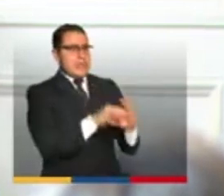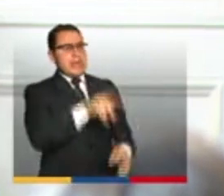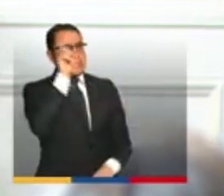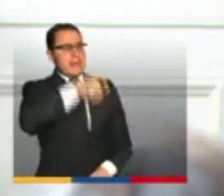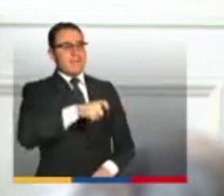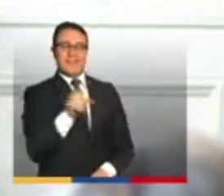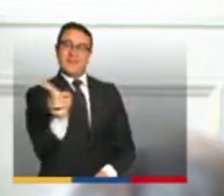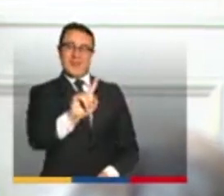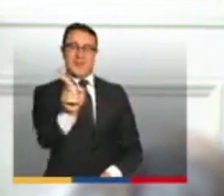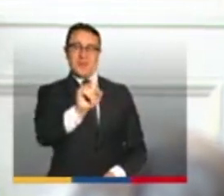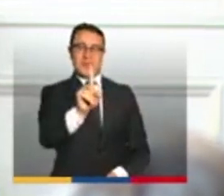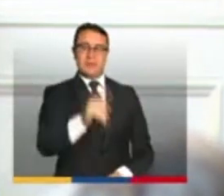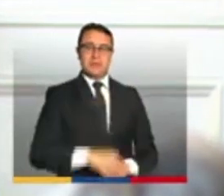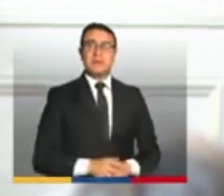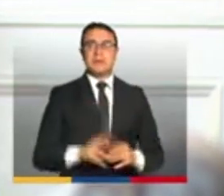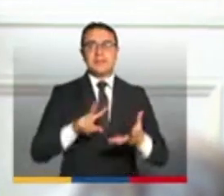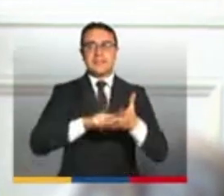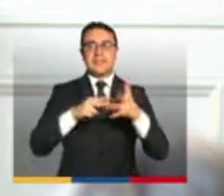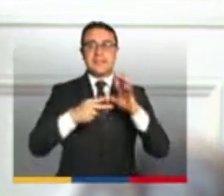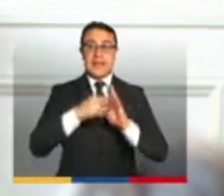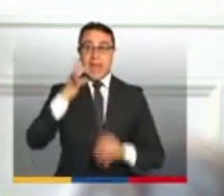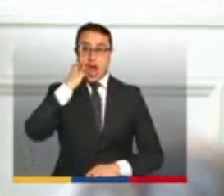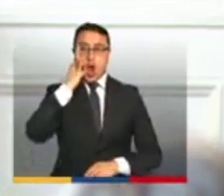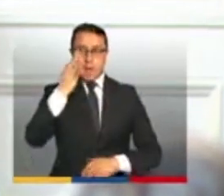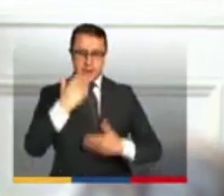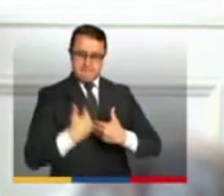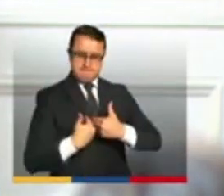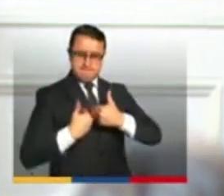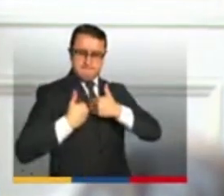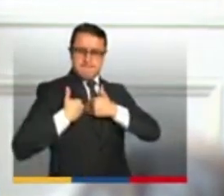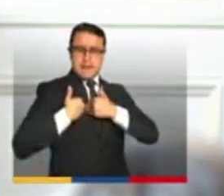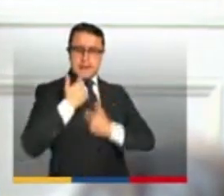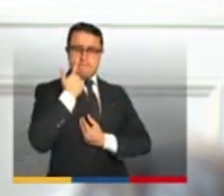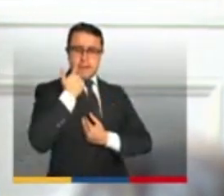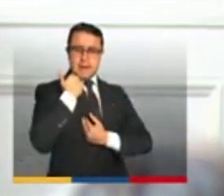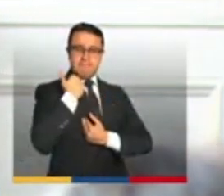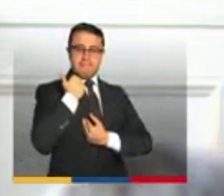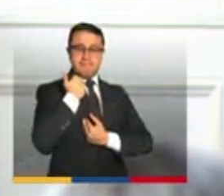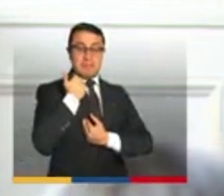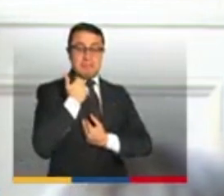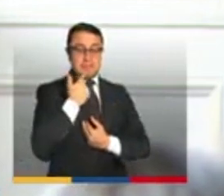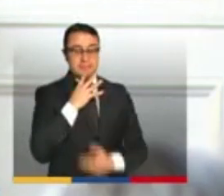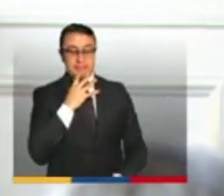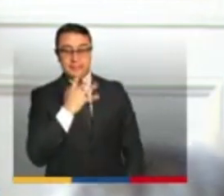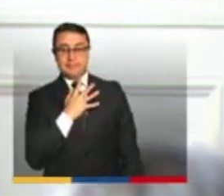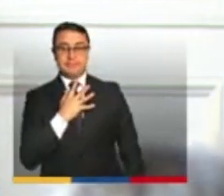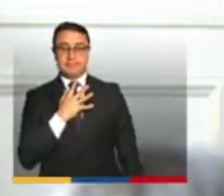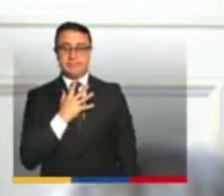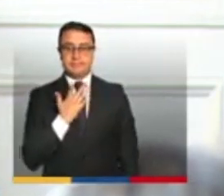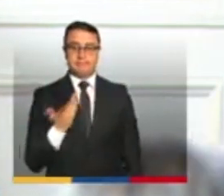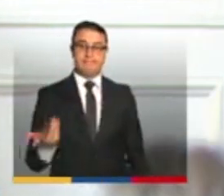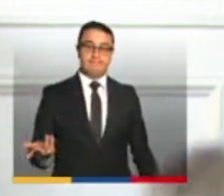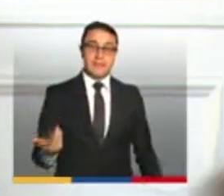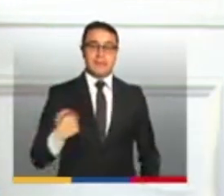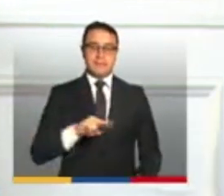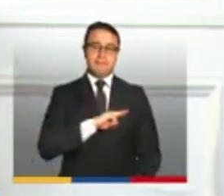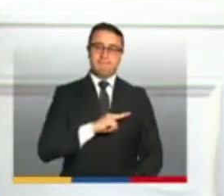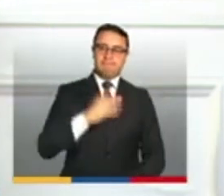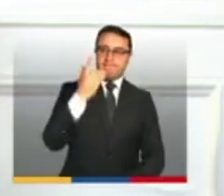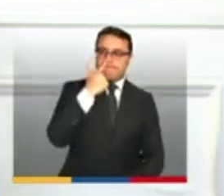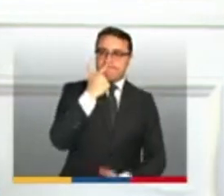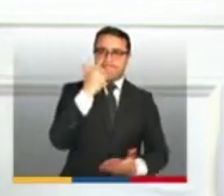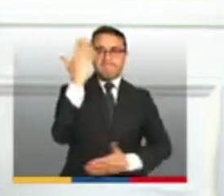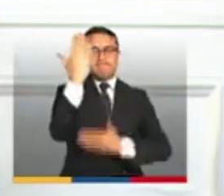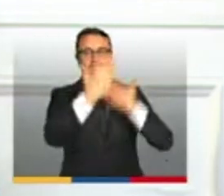el hombre no está atendiendo su responsabilidad. Cuando examinamos, y el número puede ser falso,